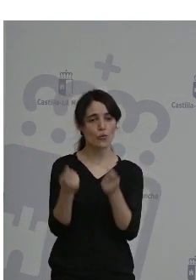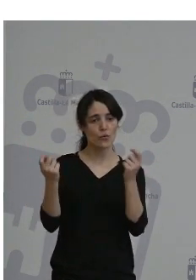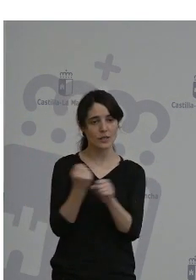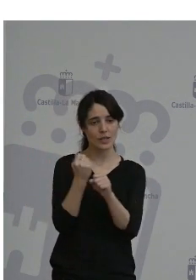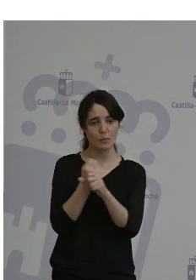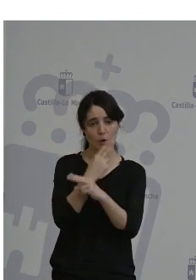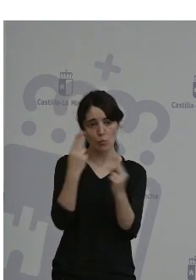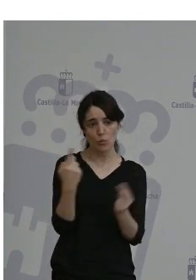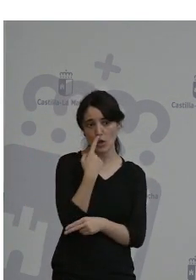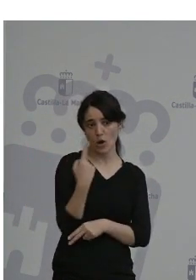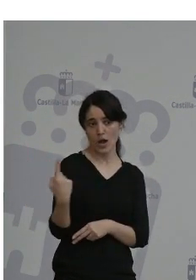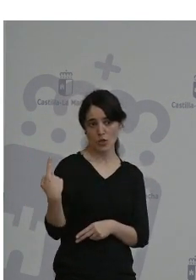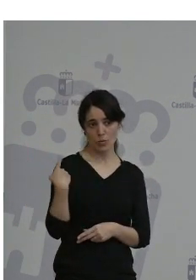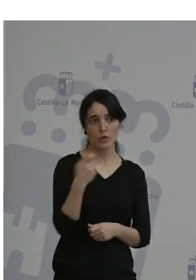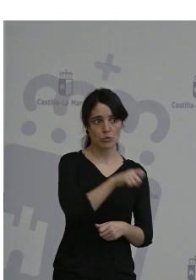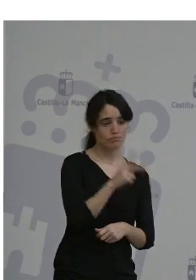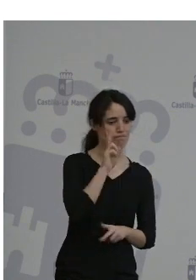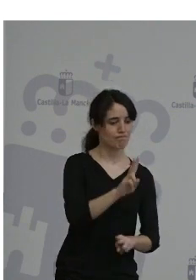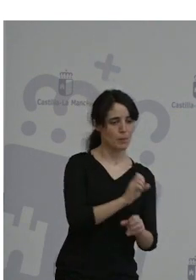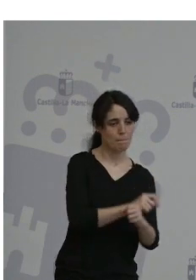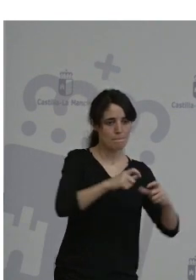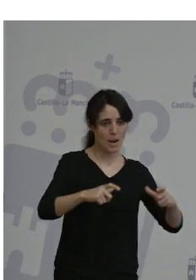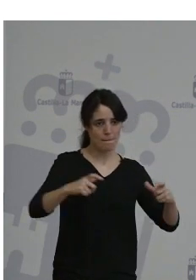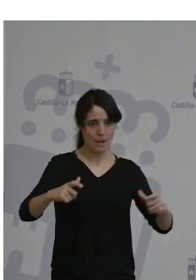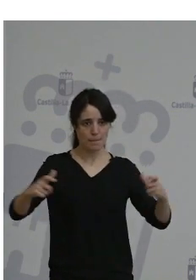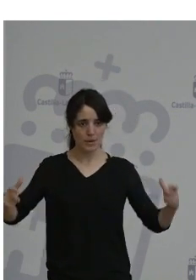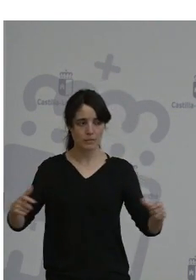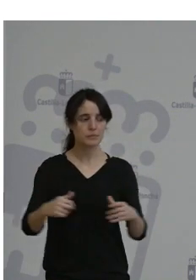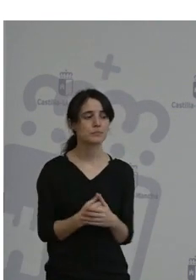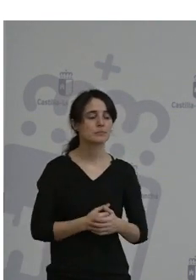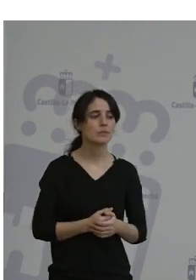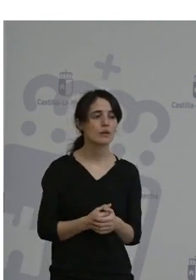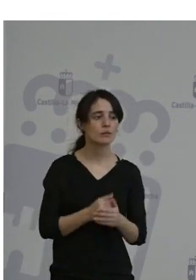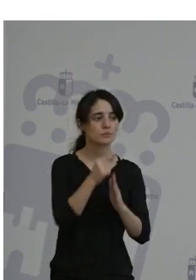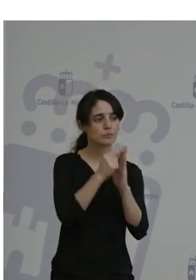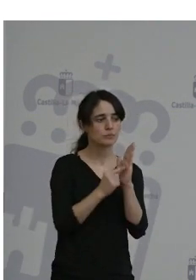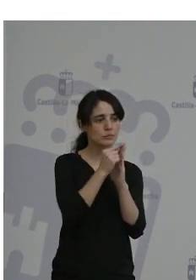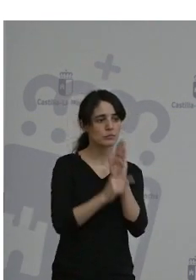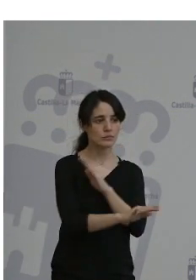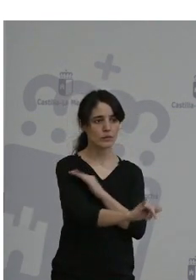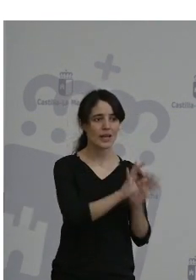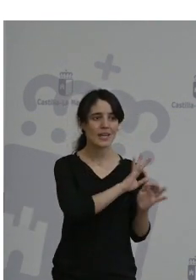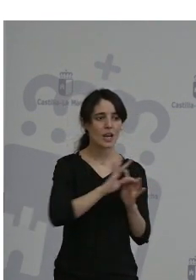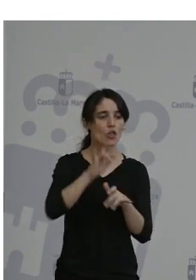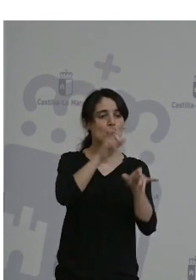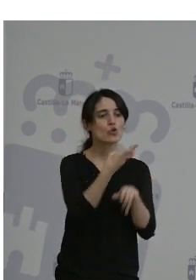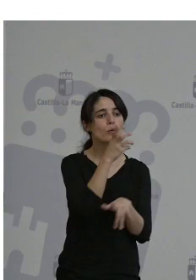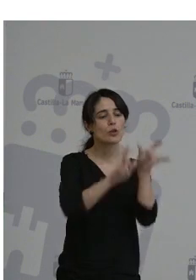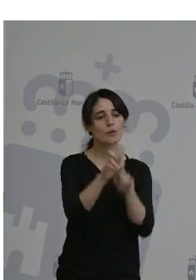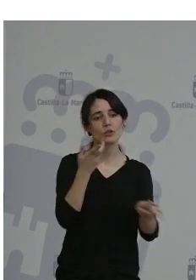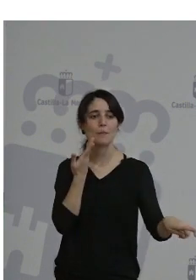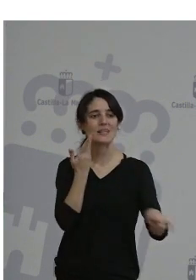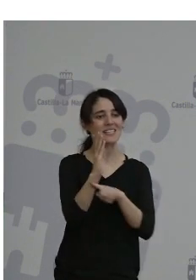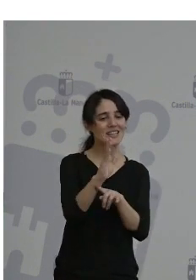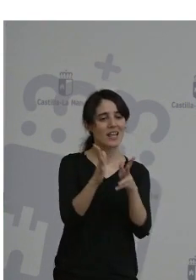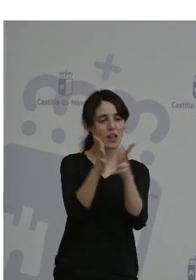2019 pendiente de convocar. Los datos de que se dispone en cuanto al número de personas presentadas por promoción interna